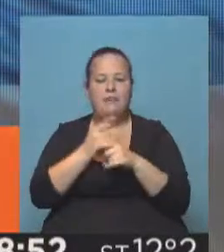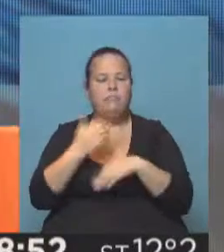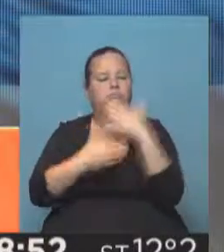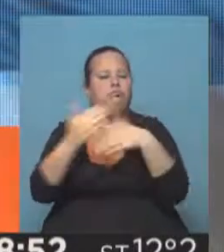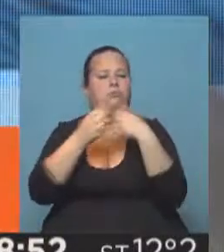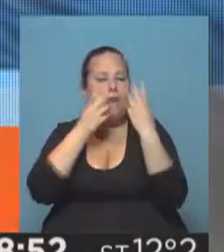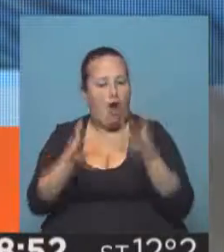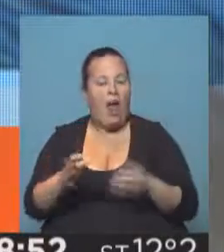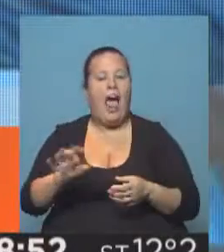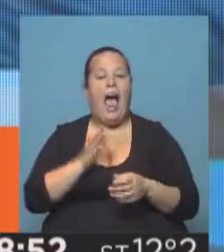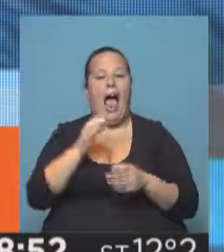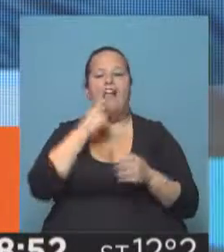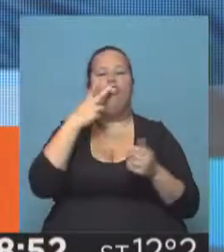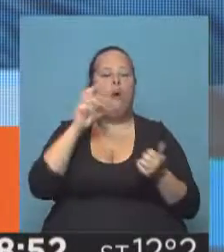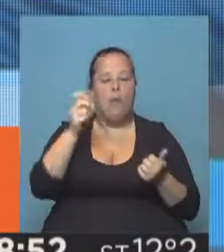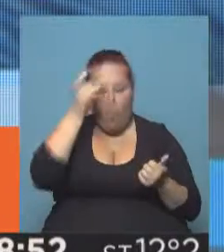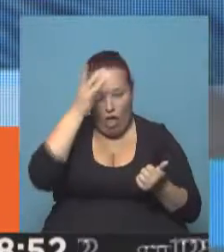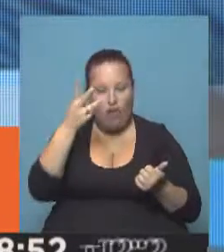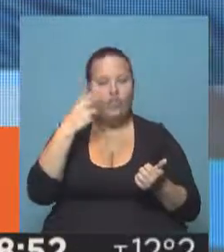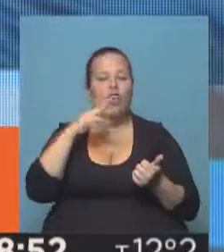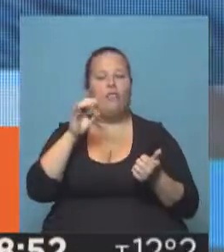crecimiento. Y en los años impares, 2012,